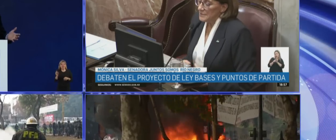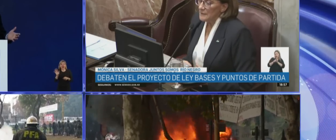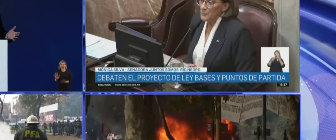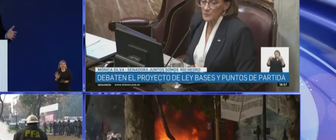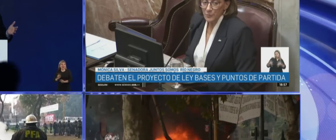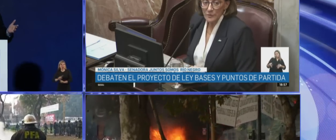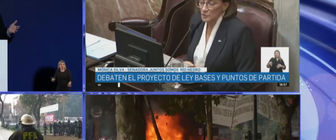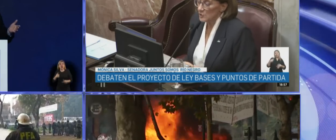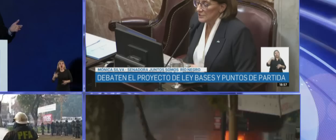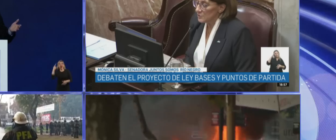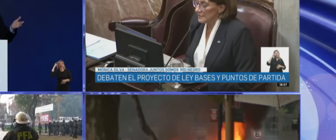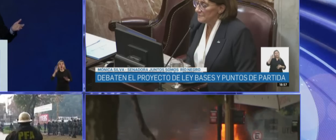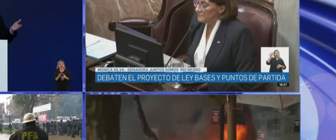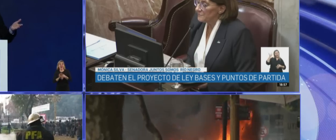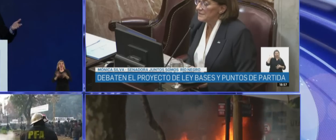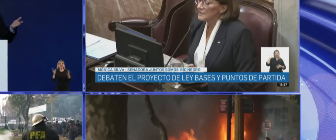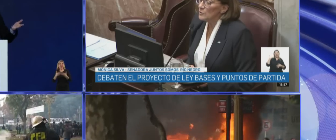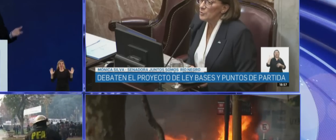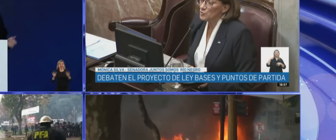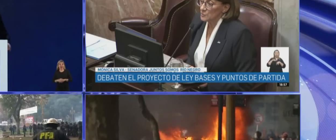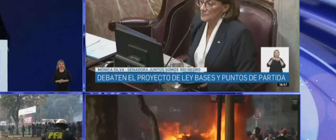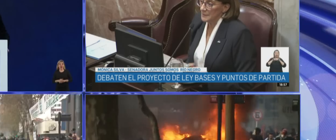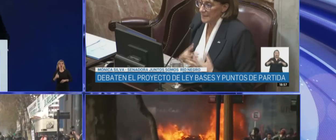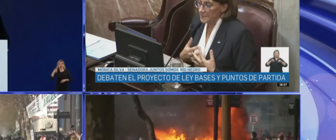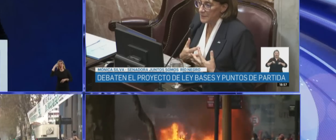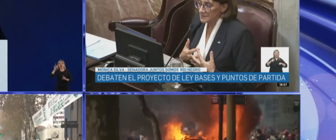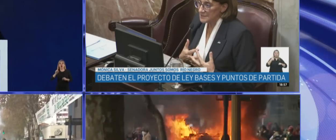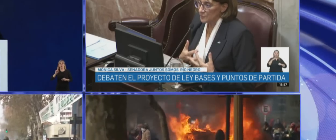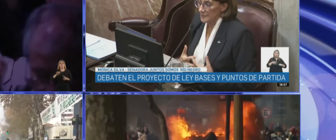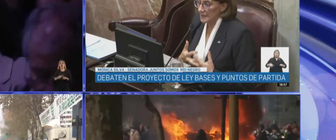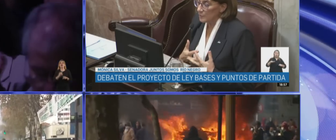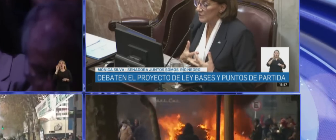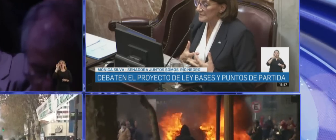en la libertad, no creo, digamos, que los políticos son dioses.